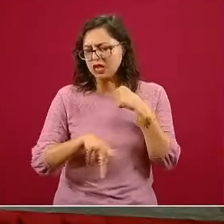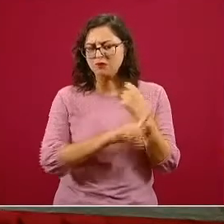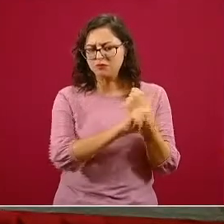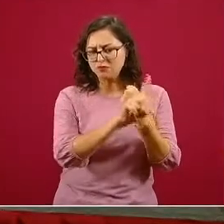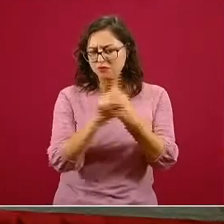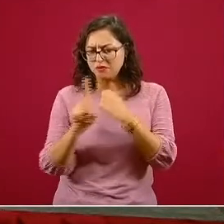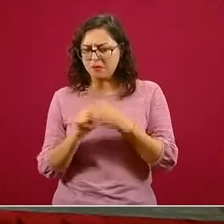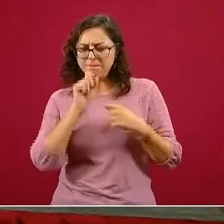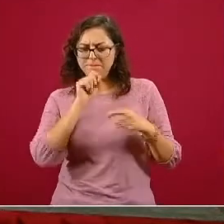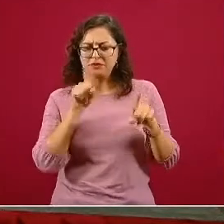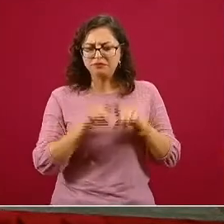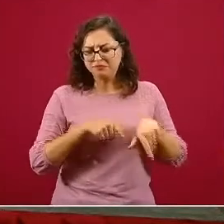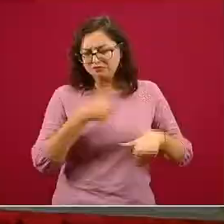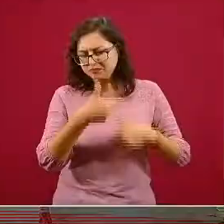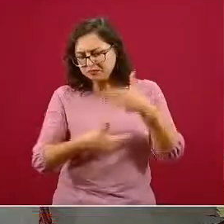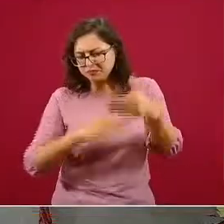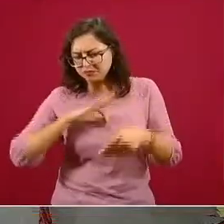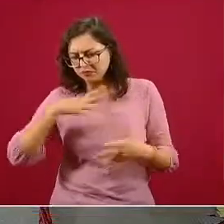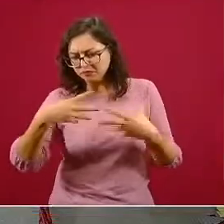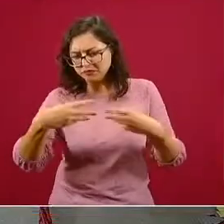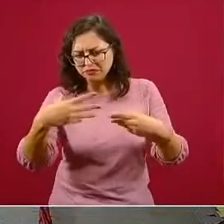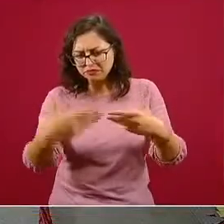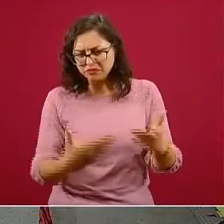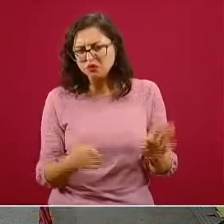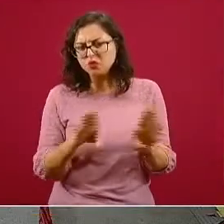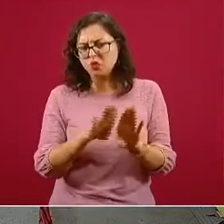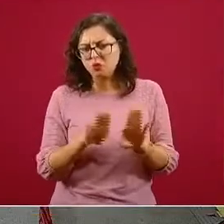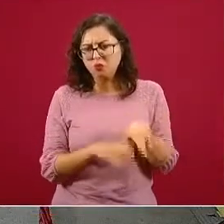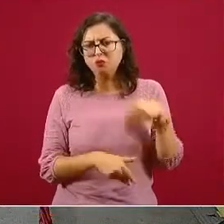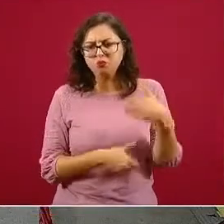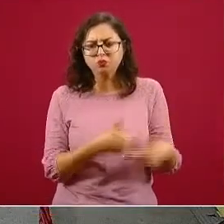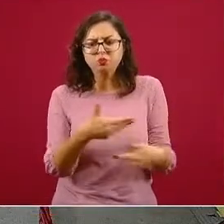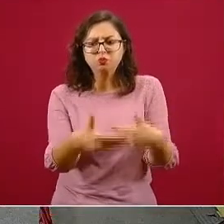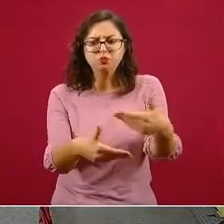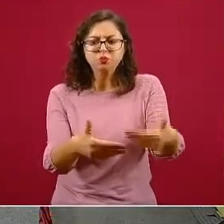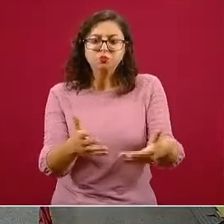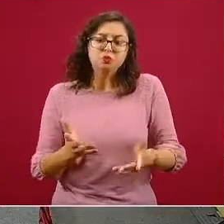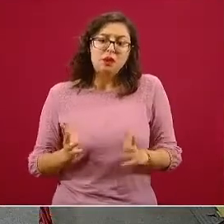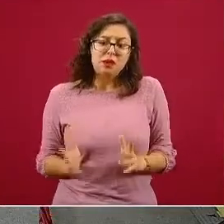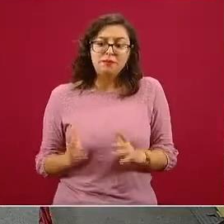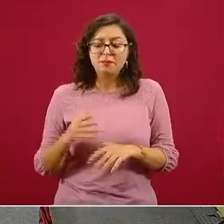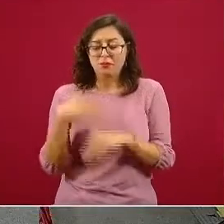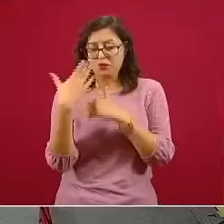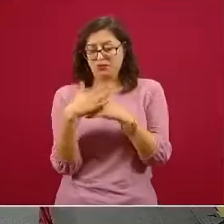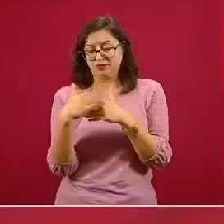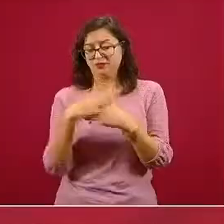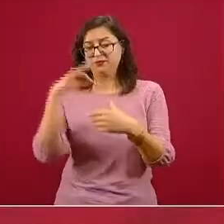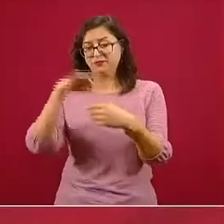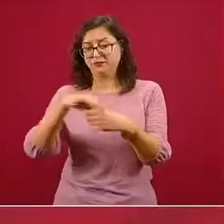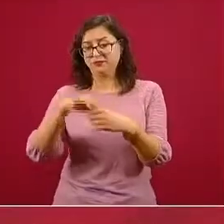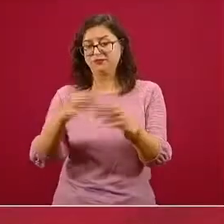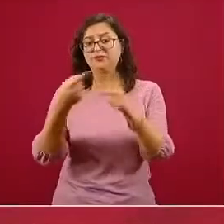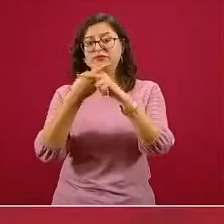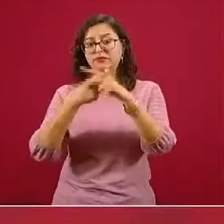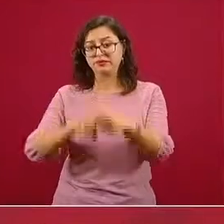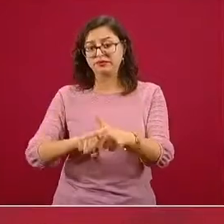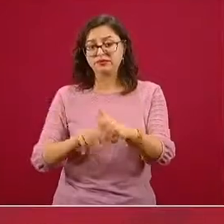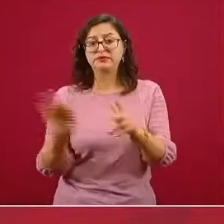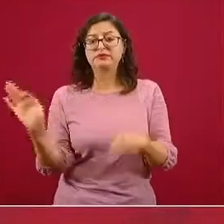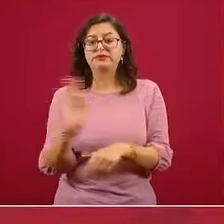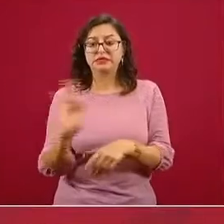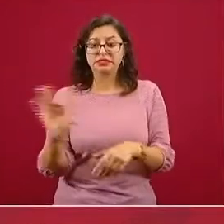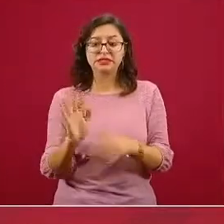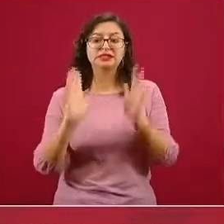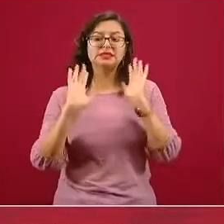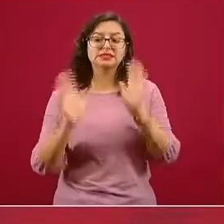momentos epidemiológicos que vivimos, y que en el momento en que iniciara el proceso electoral, muy probablemente tendríamos